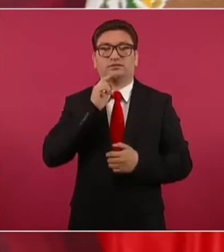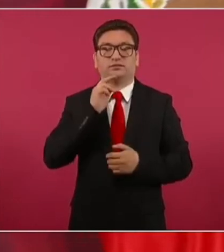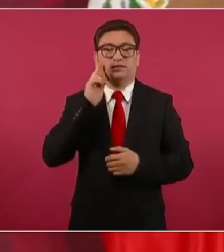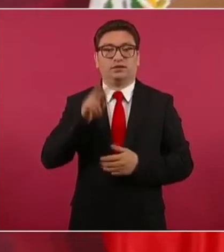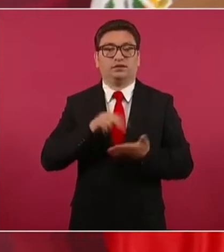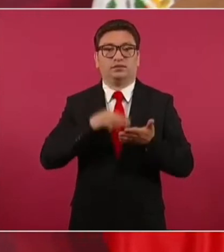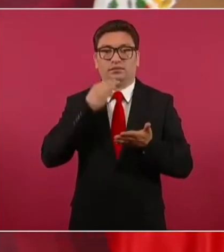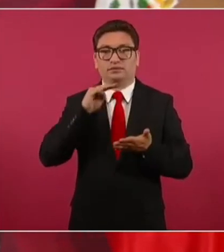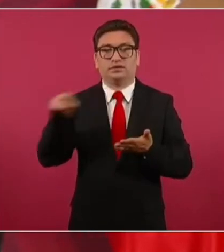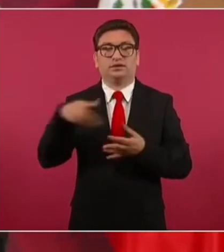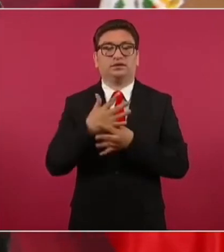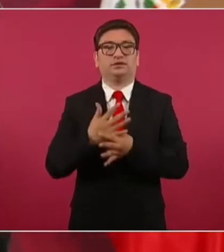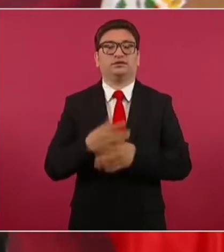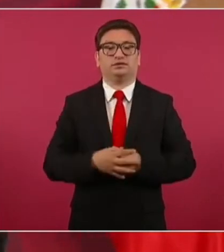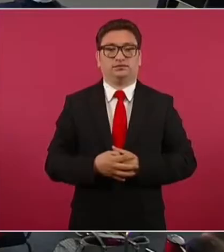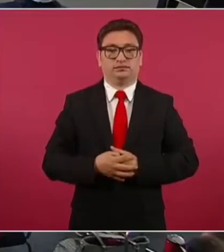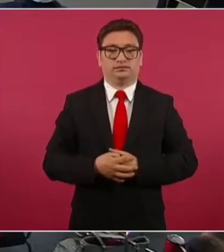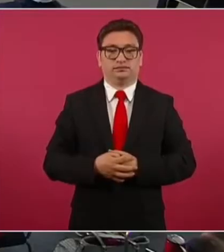que decía que lo de